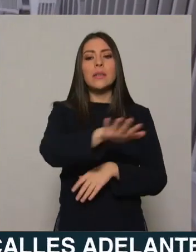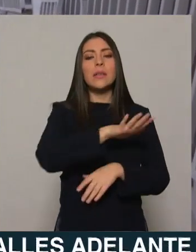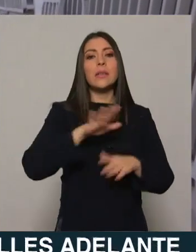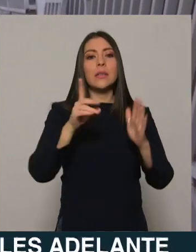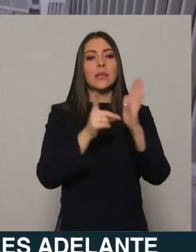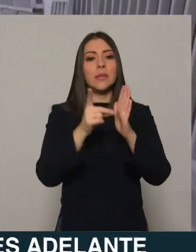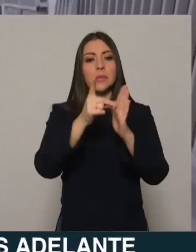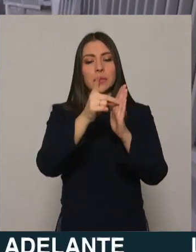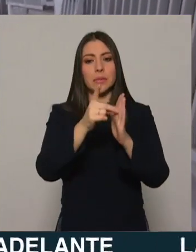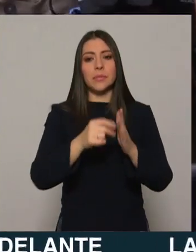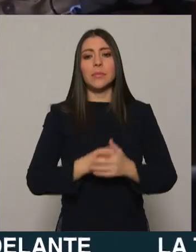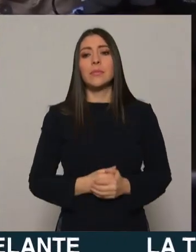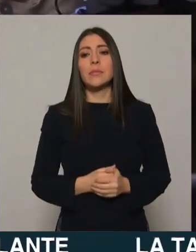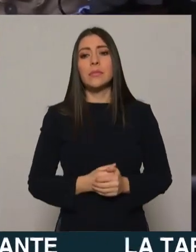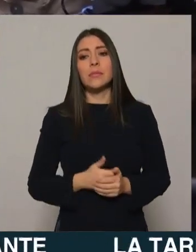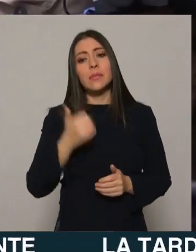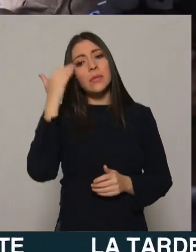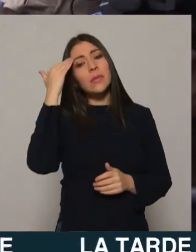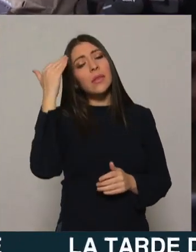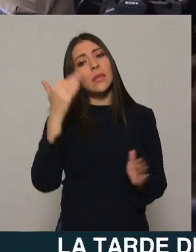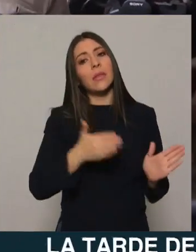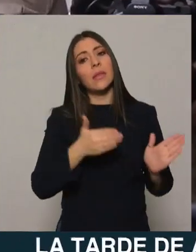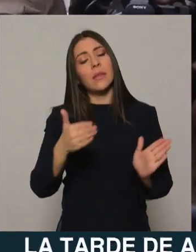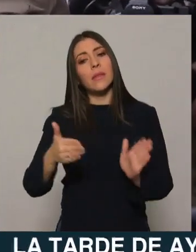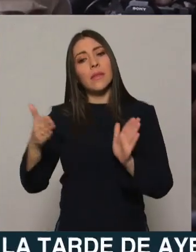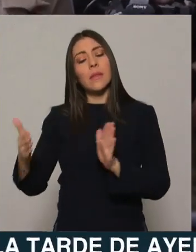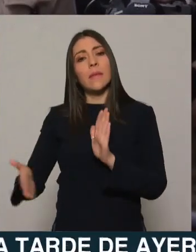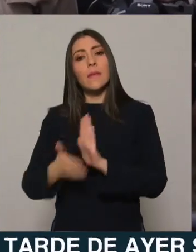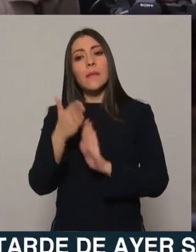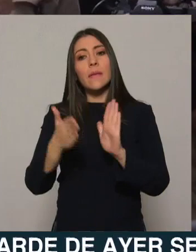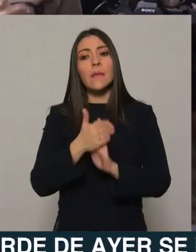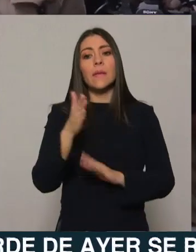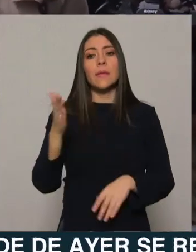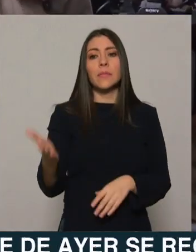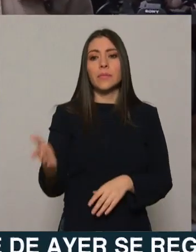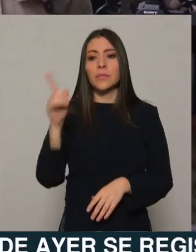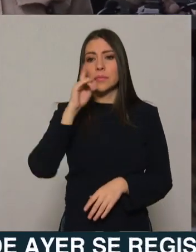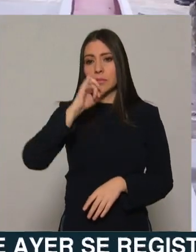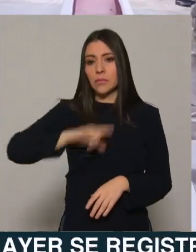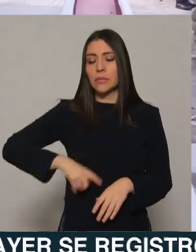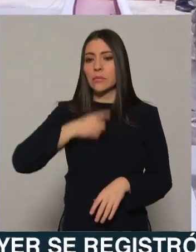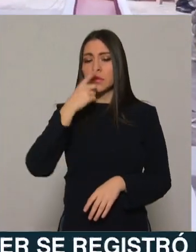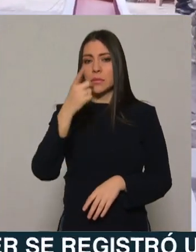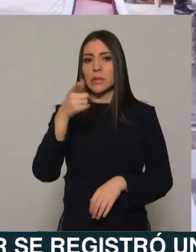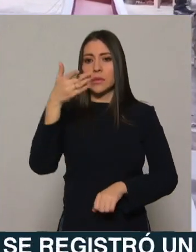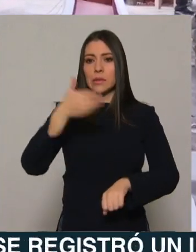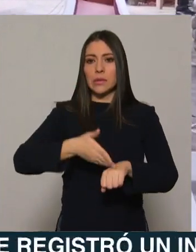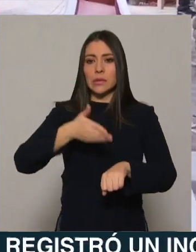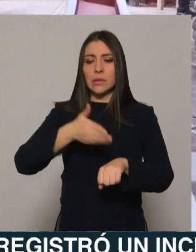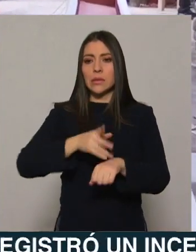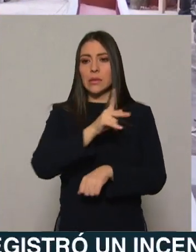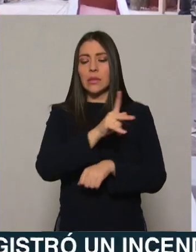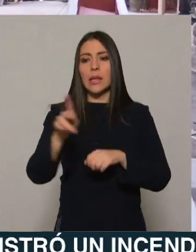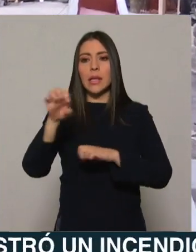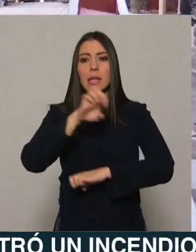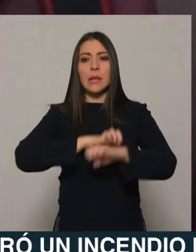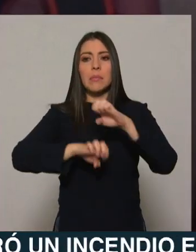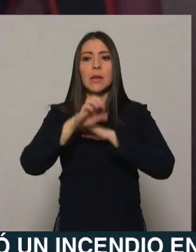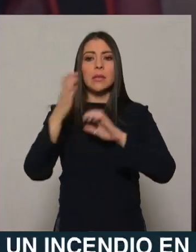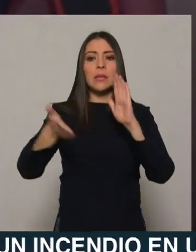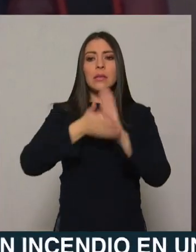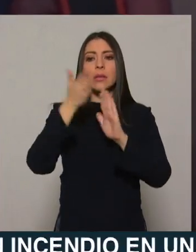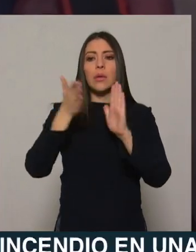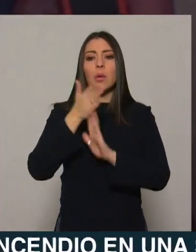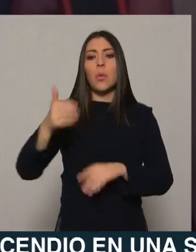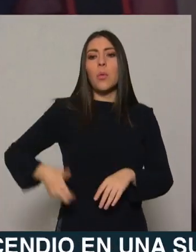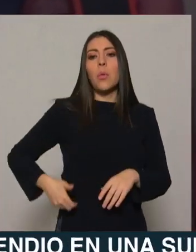habitacional. Ante algunos retrasos en las obras, la jefa de gobierno indicó que se sancionará económicamente a las empresas constructoras responsables